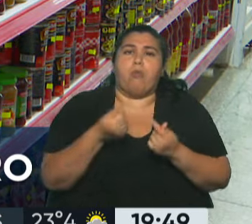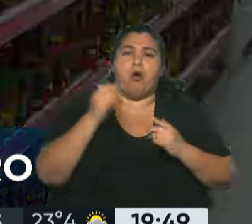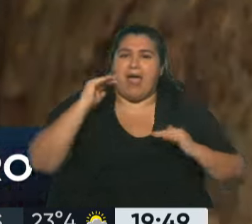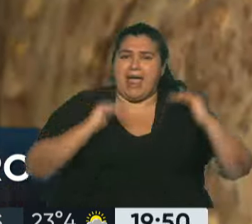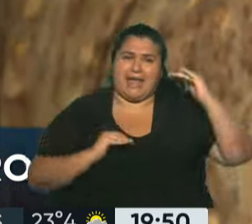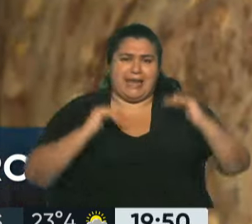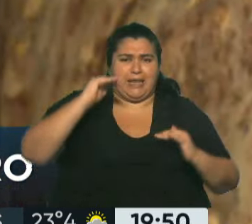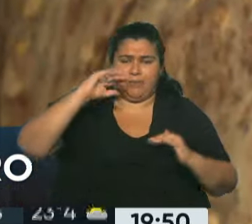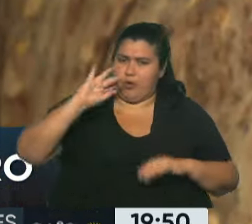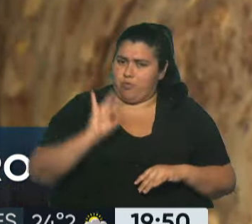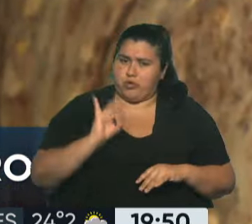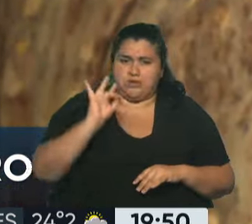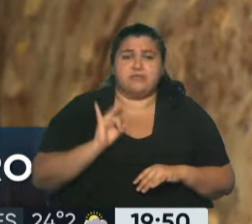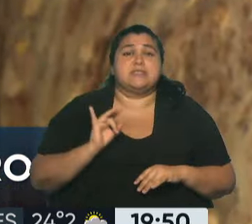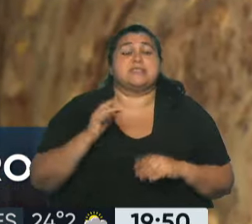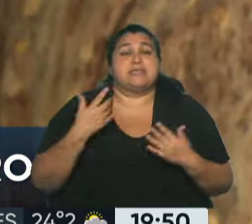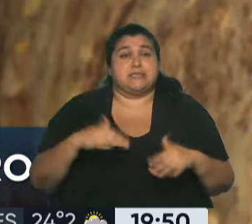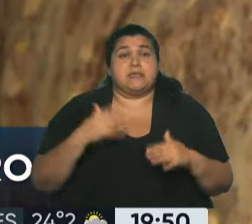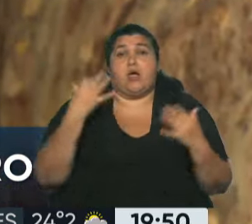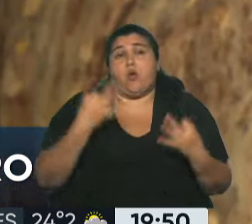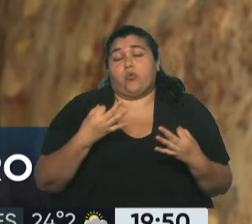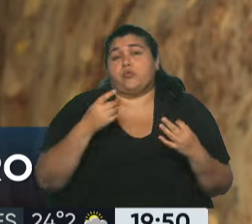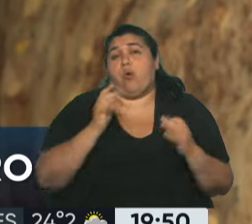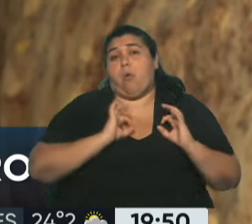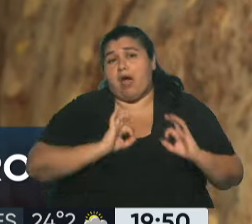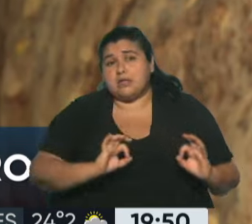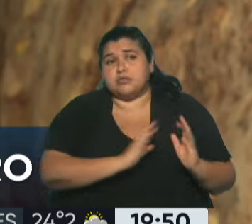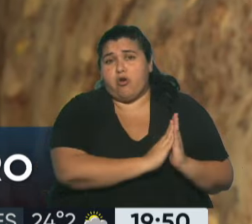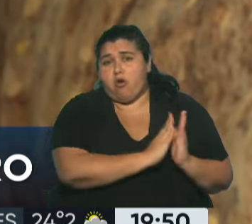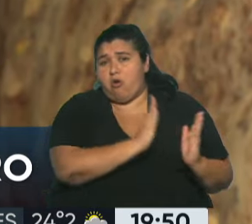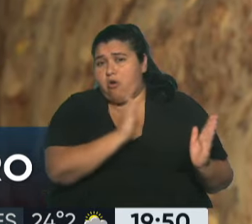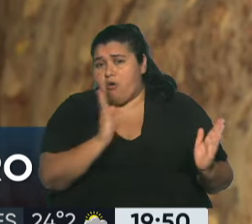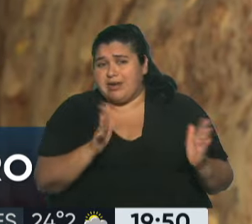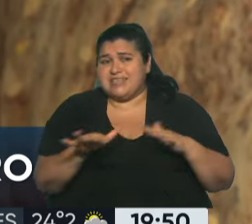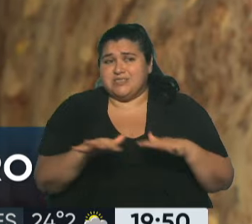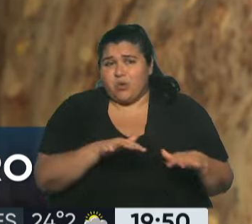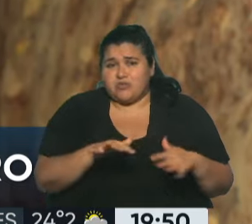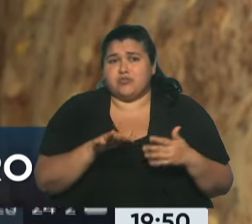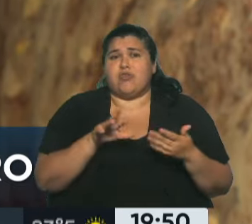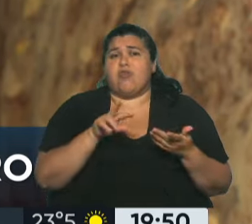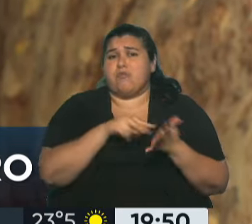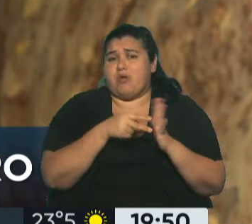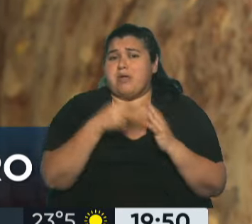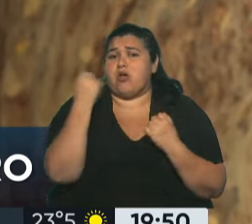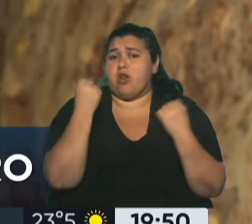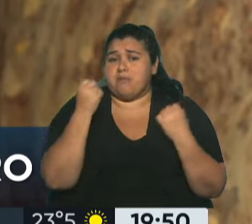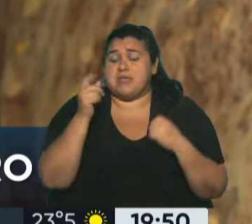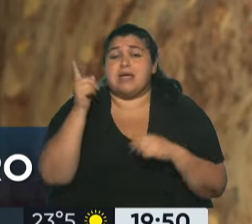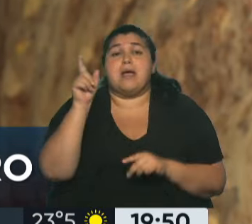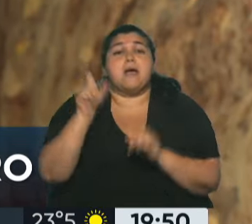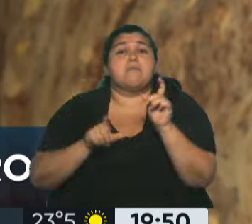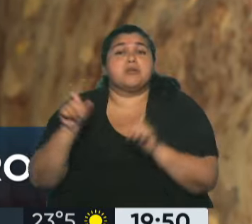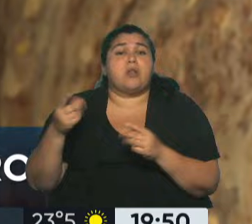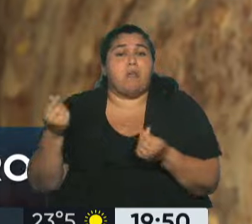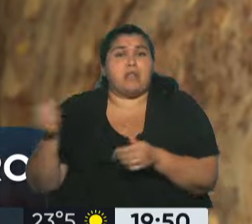impactados por vacaciones también. Bueno, la gente está, como decimos en el informe, desahorrando, ¿no? El que tiene un colchoncito